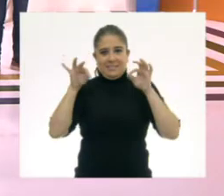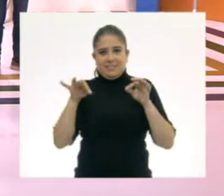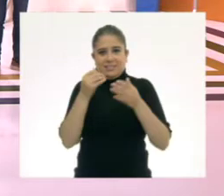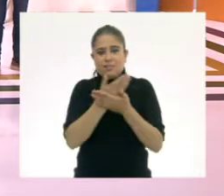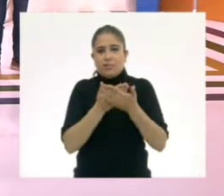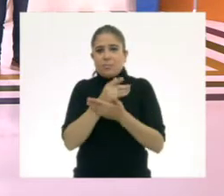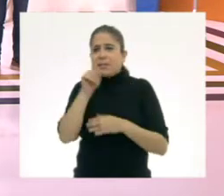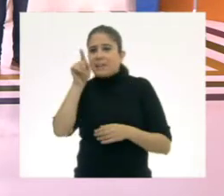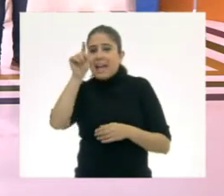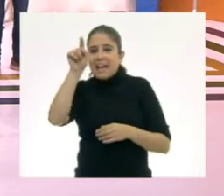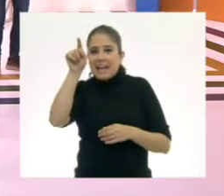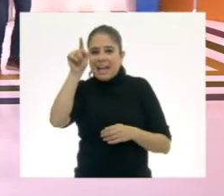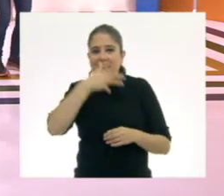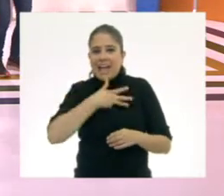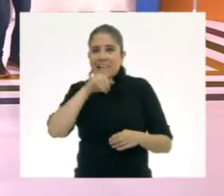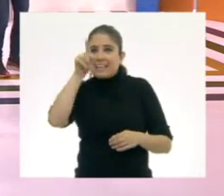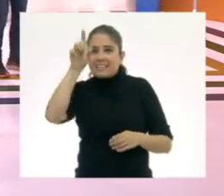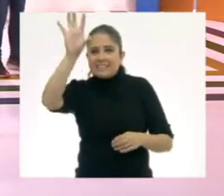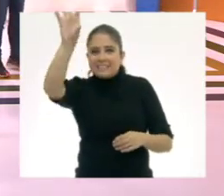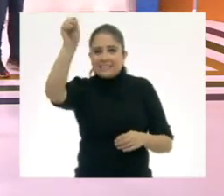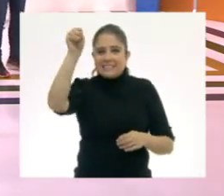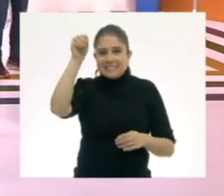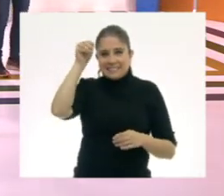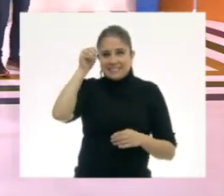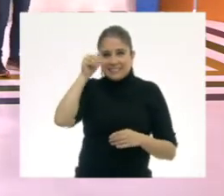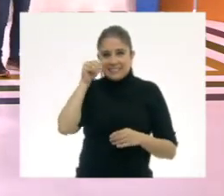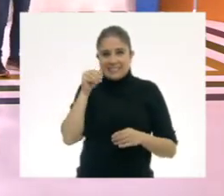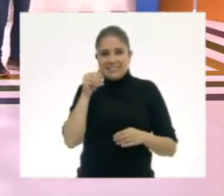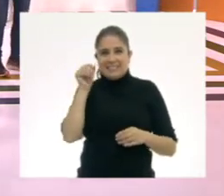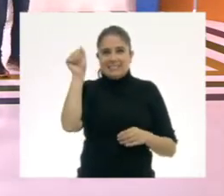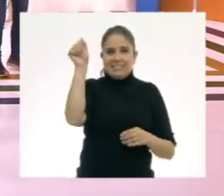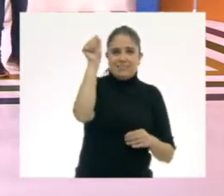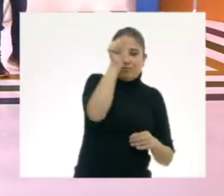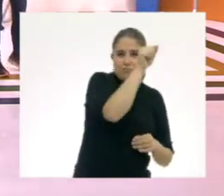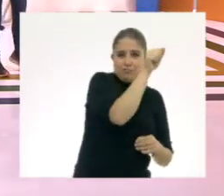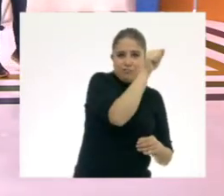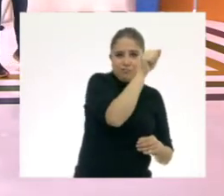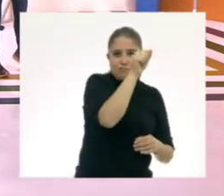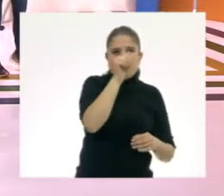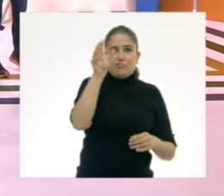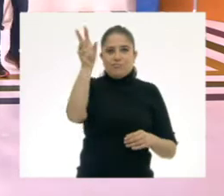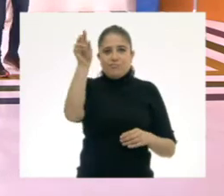¿Dónde la tiene? Arriba, en la alacena. ¿Gluk?